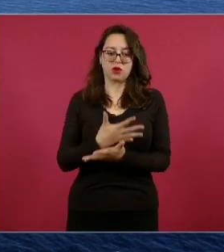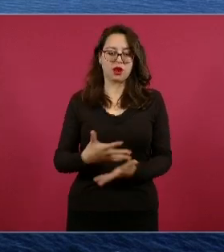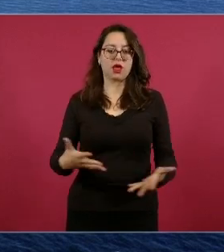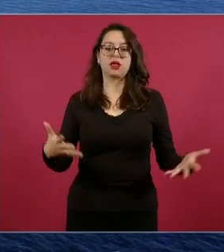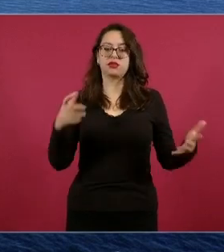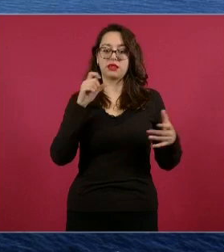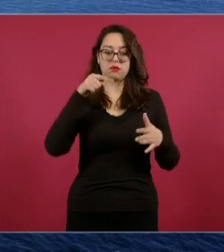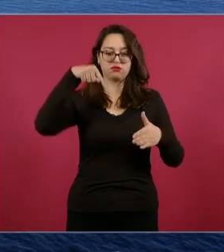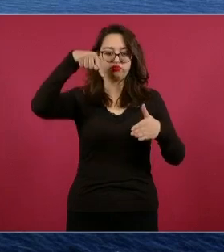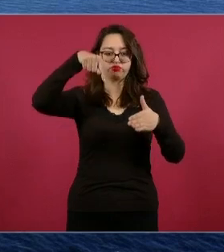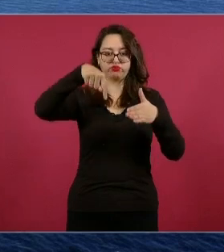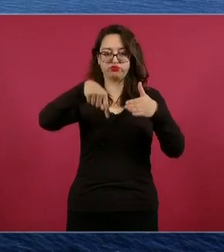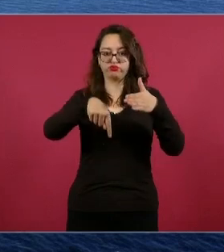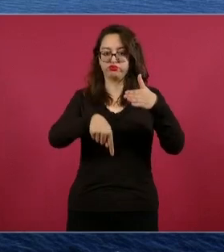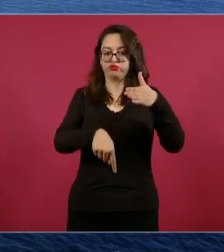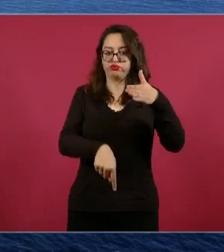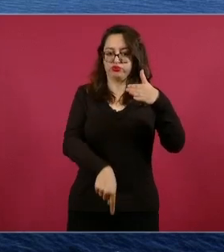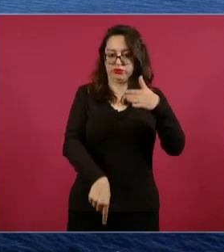porque no